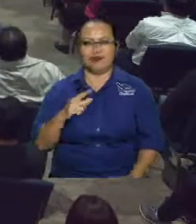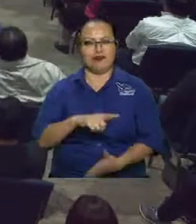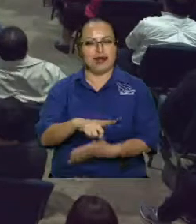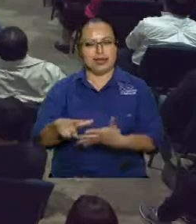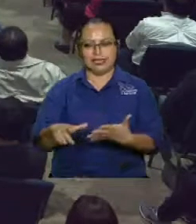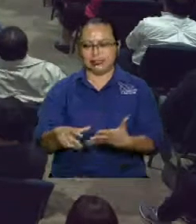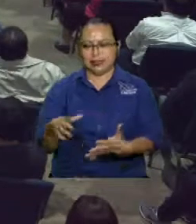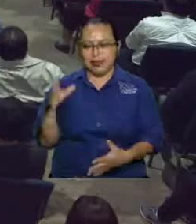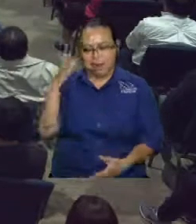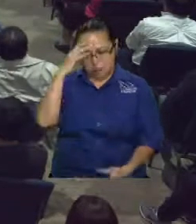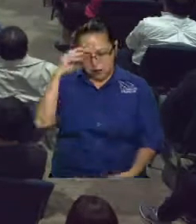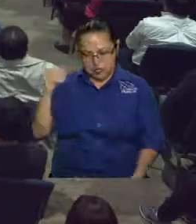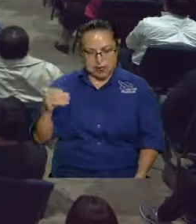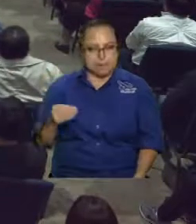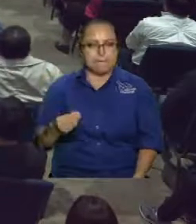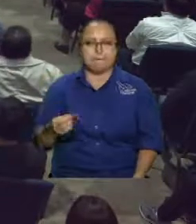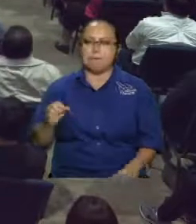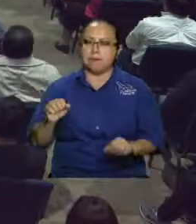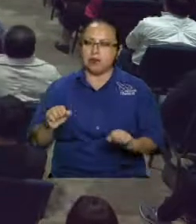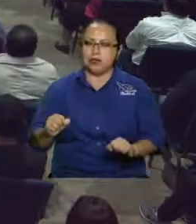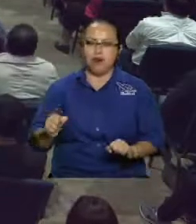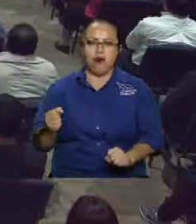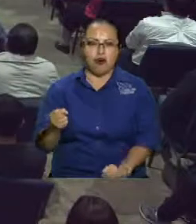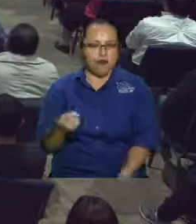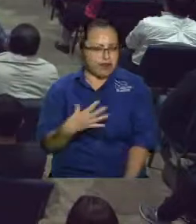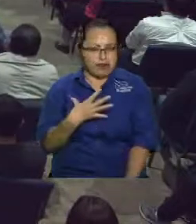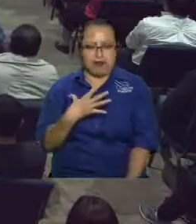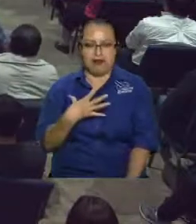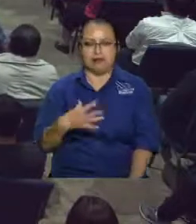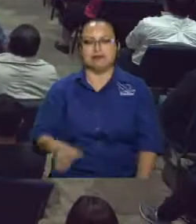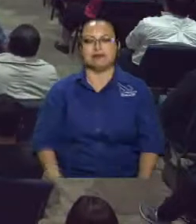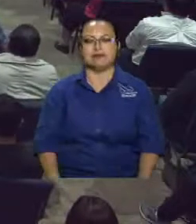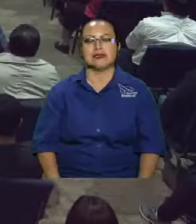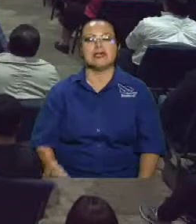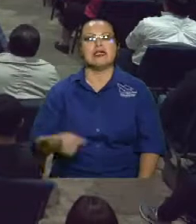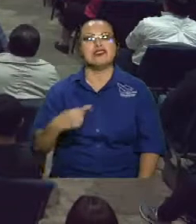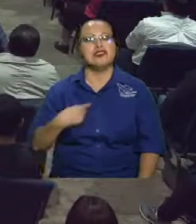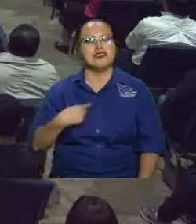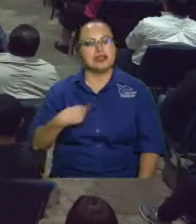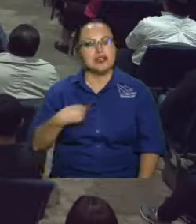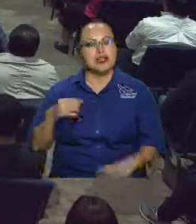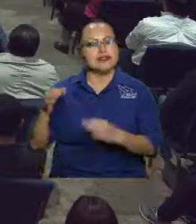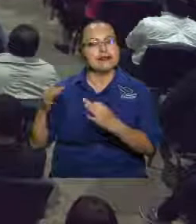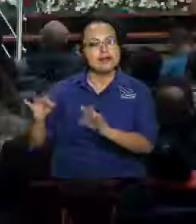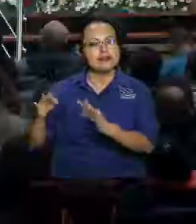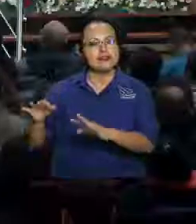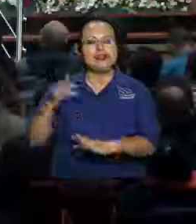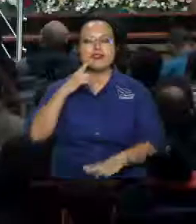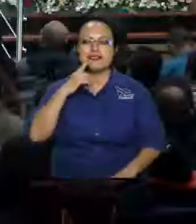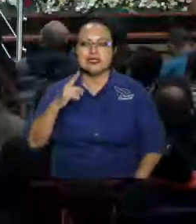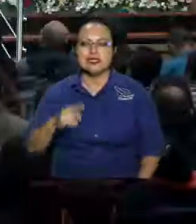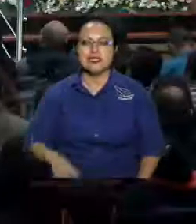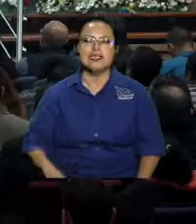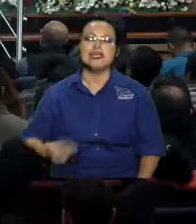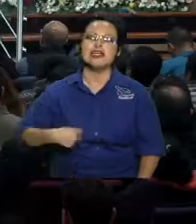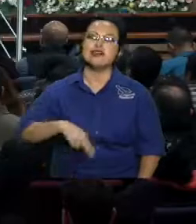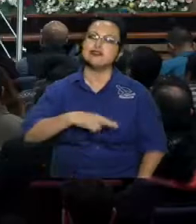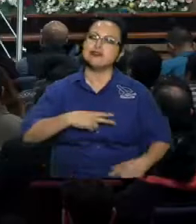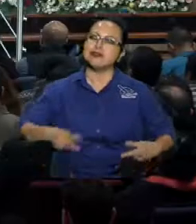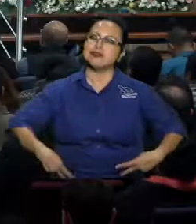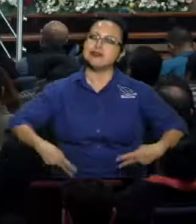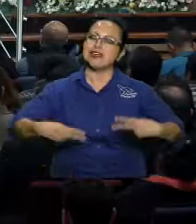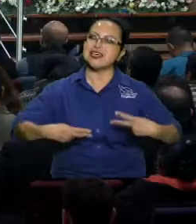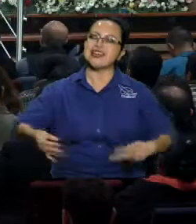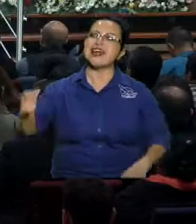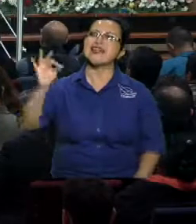No puedo decir nombres de lugares porque podría ser ofensivo para algunos, ¿va? Pero lo que yo les trato de decir, hermano, es que tenemos